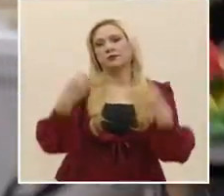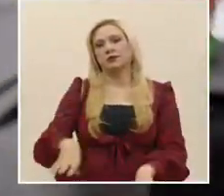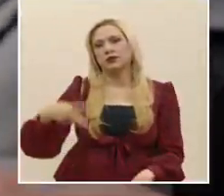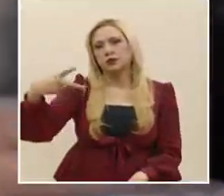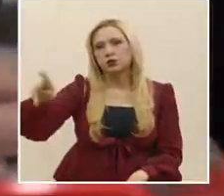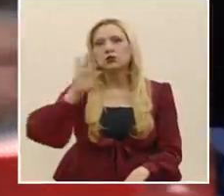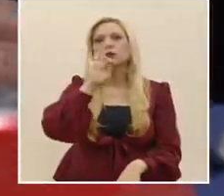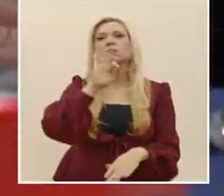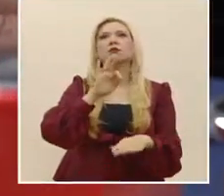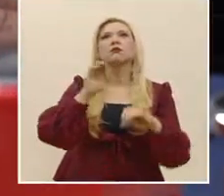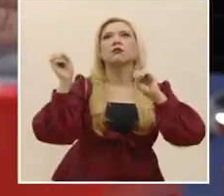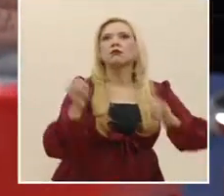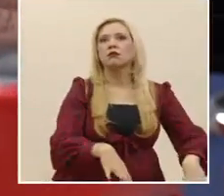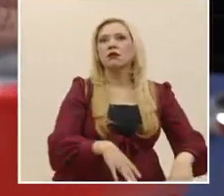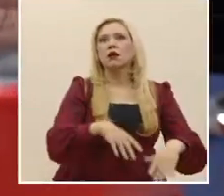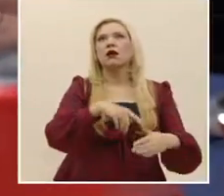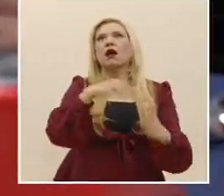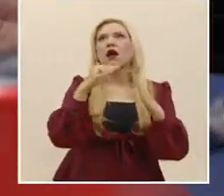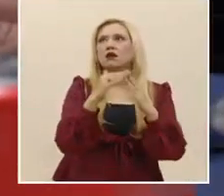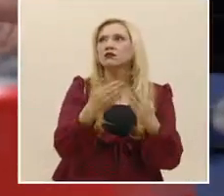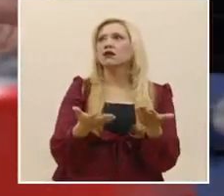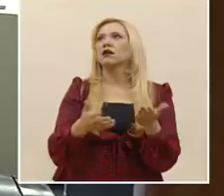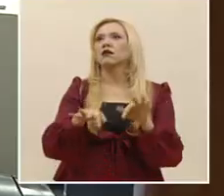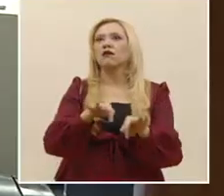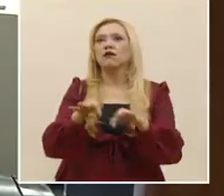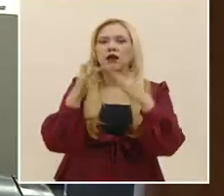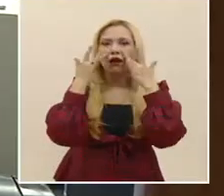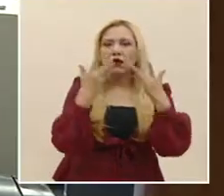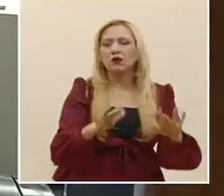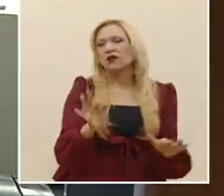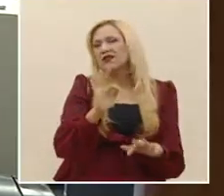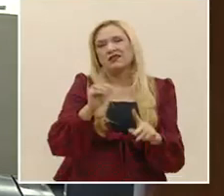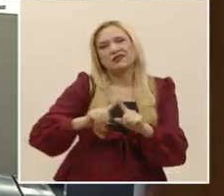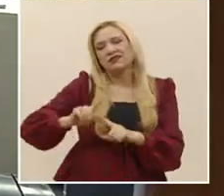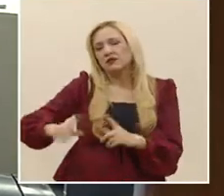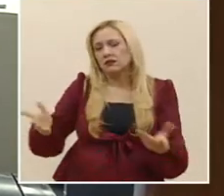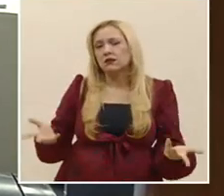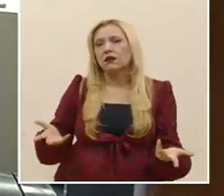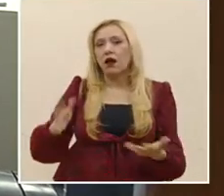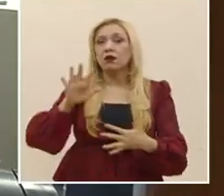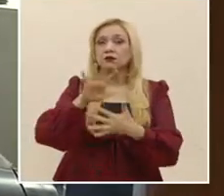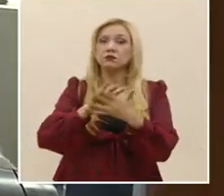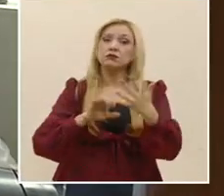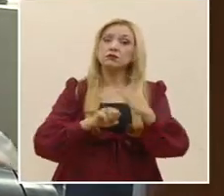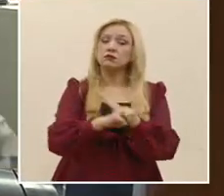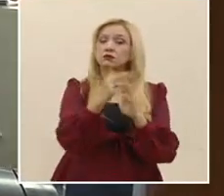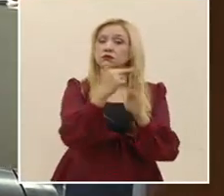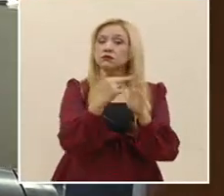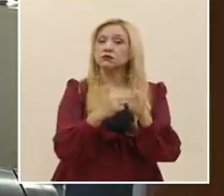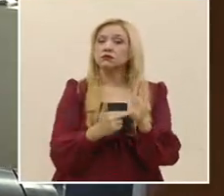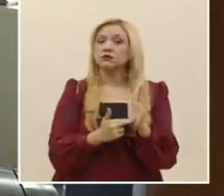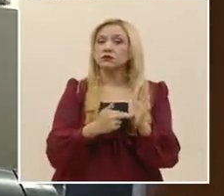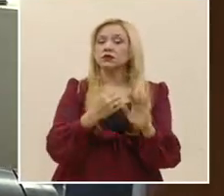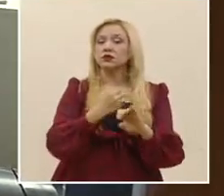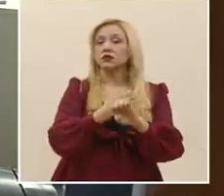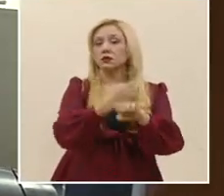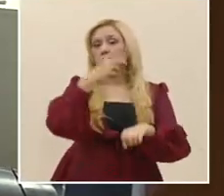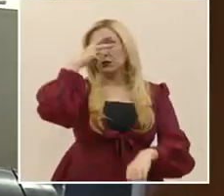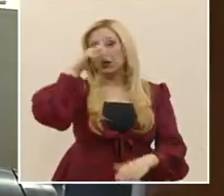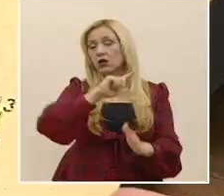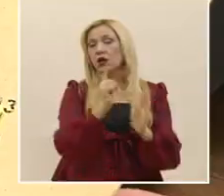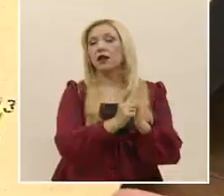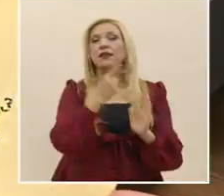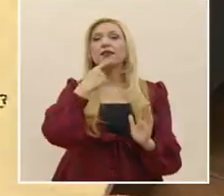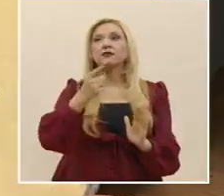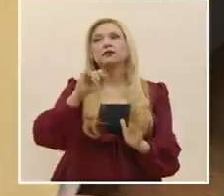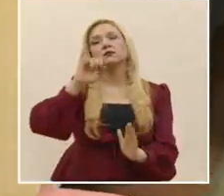u ofendido del delito. Esta indemnización prevista en el Código Penal del Estado de México se estableció para compensar el daño moral